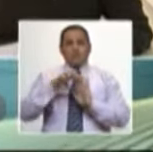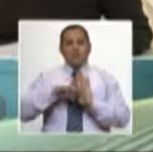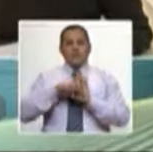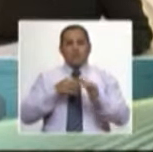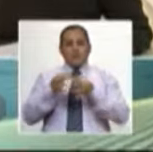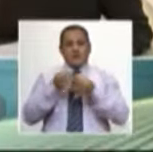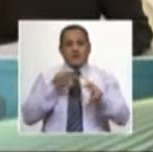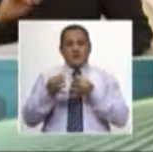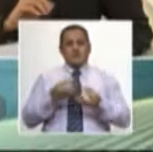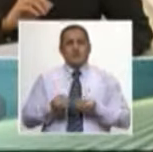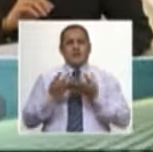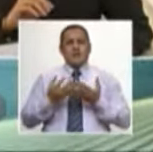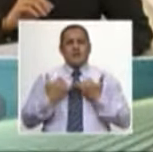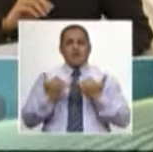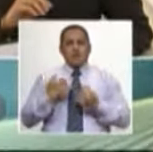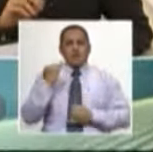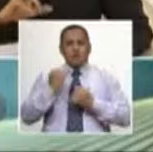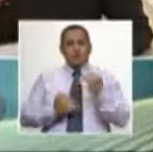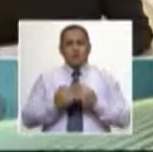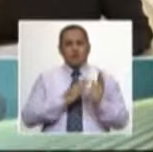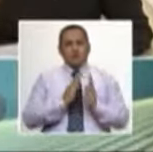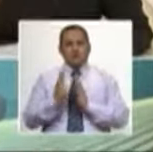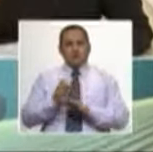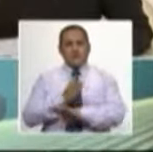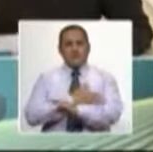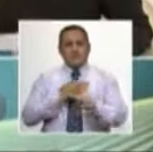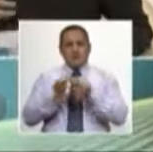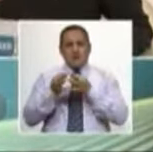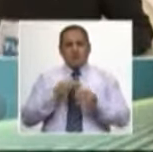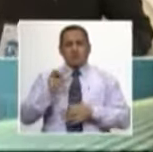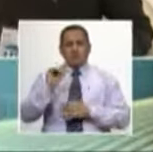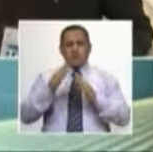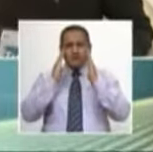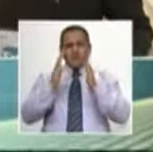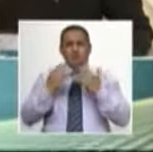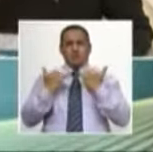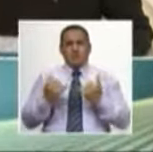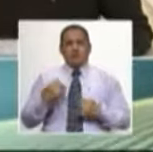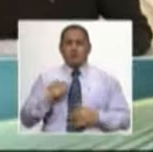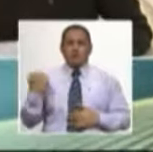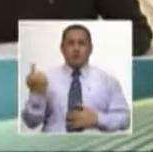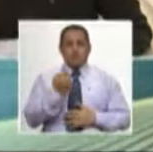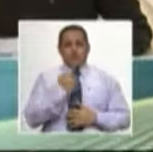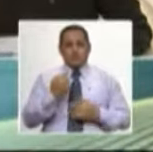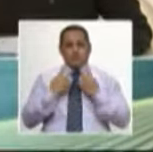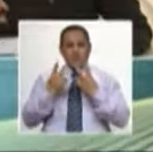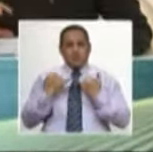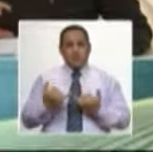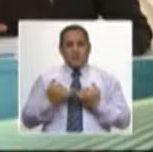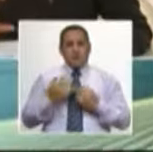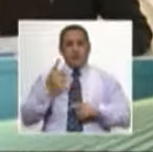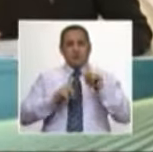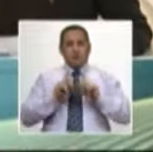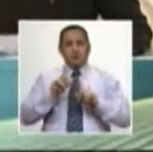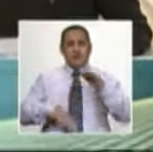usted. Pero en este último proceso que hemos estado un poco atendiendo todos, ¿encontró algunas limitaciones,